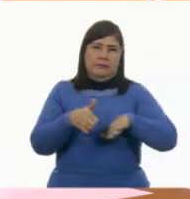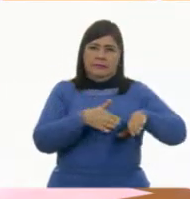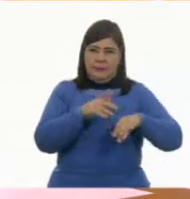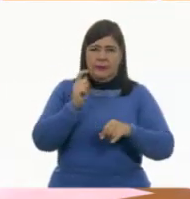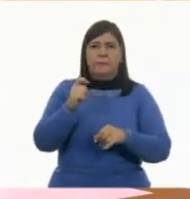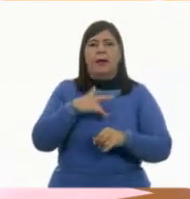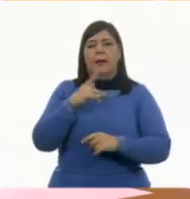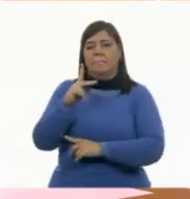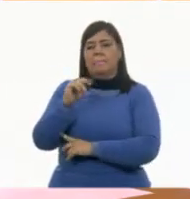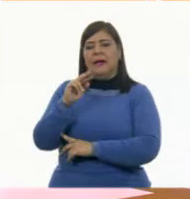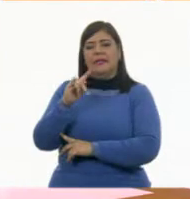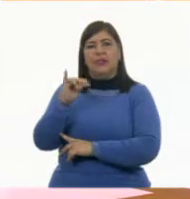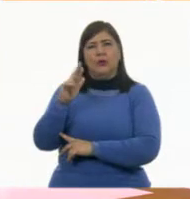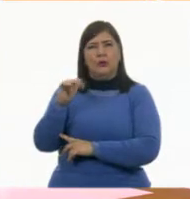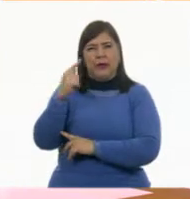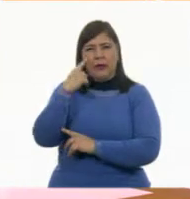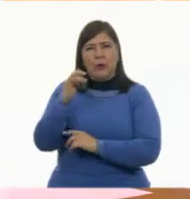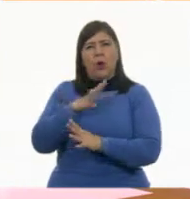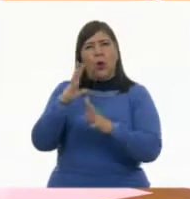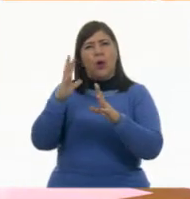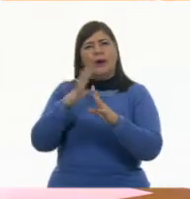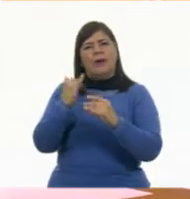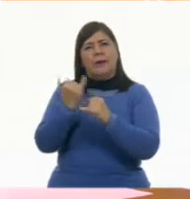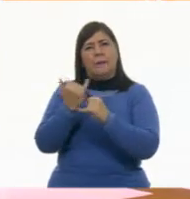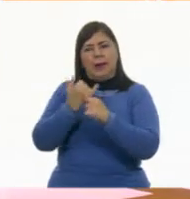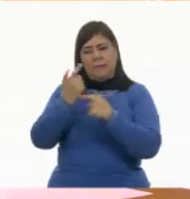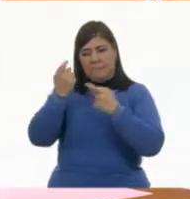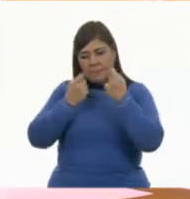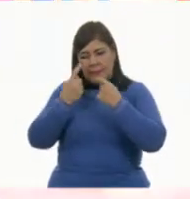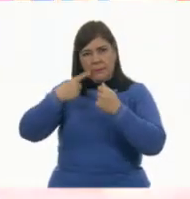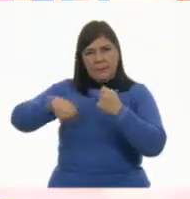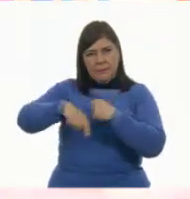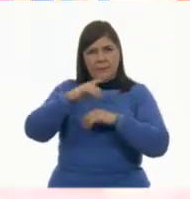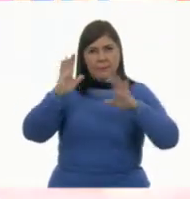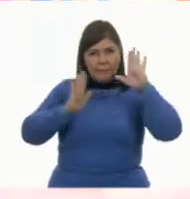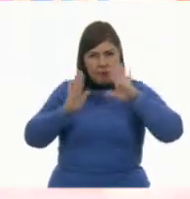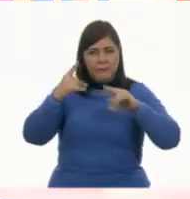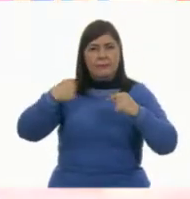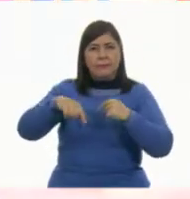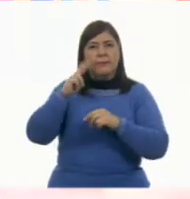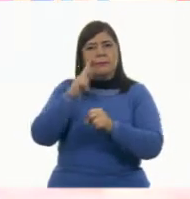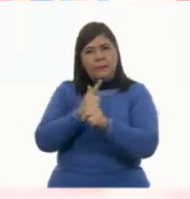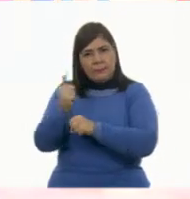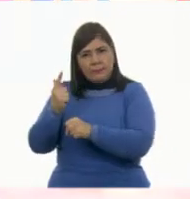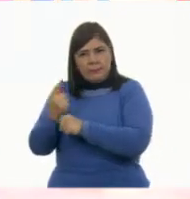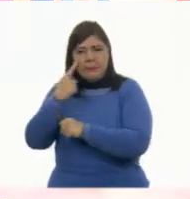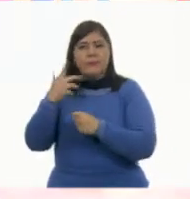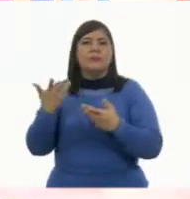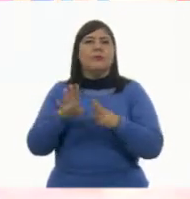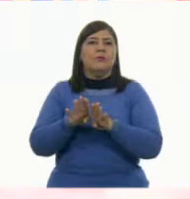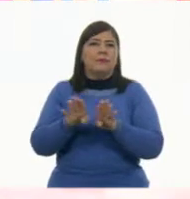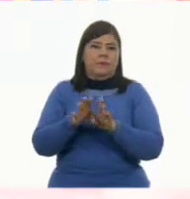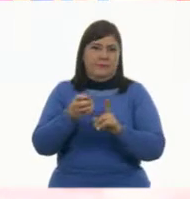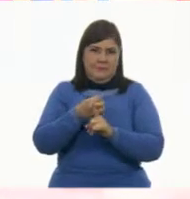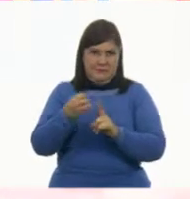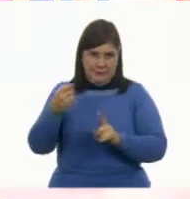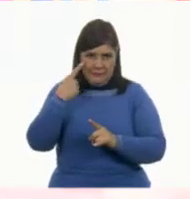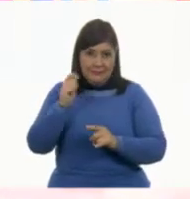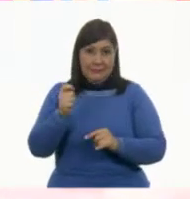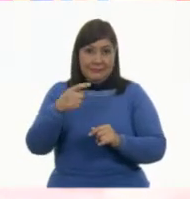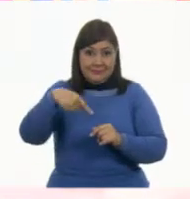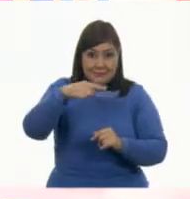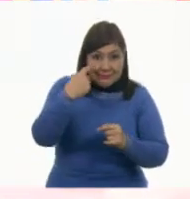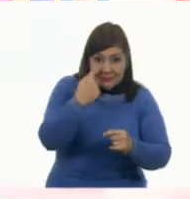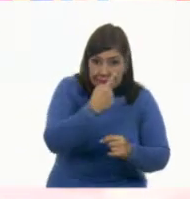ser un grupo de señas que vamos a hacerlas sucesivamente para poder distinguirlas. ¿De acuerdo? Muy bien, presten